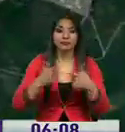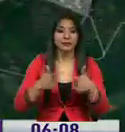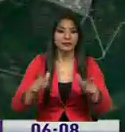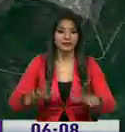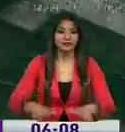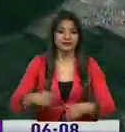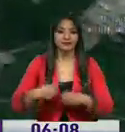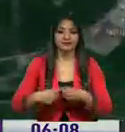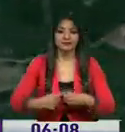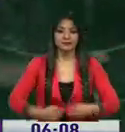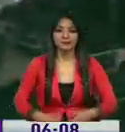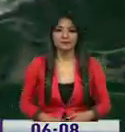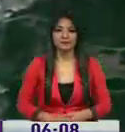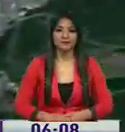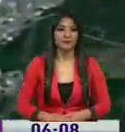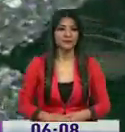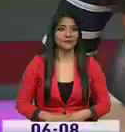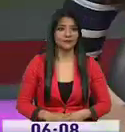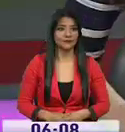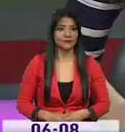Quito.